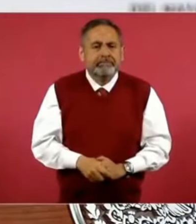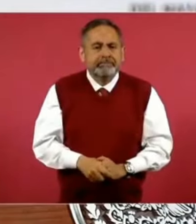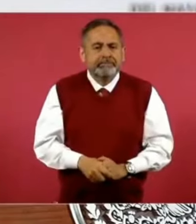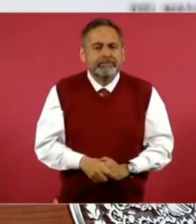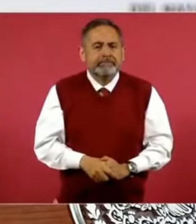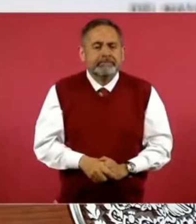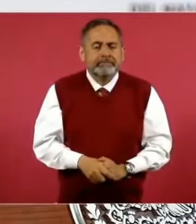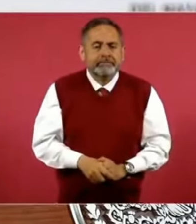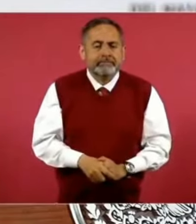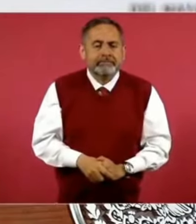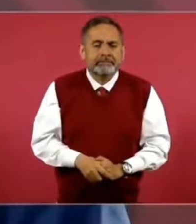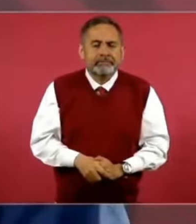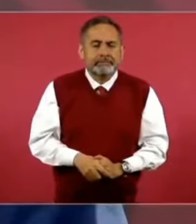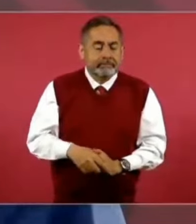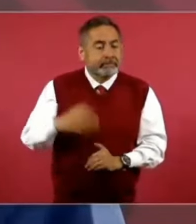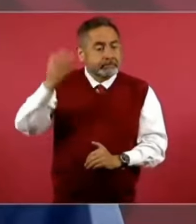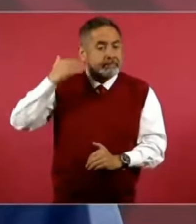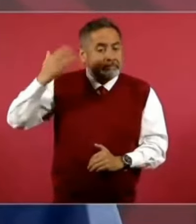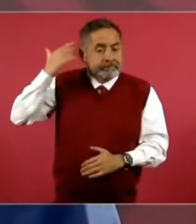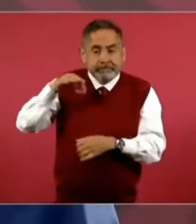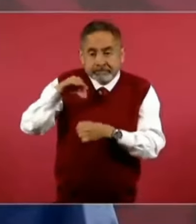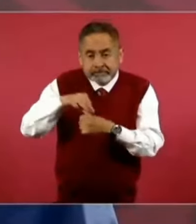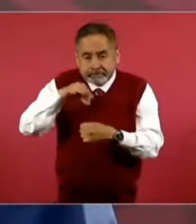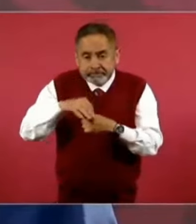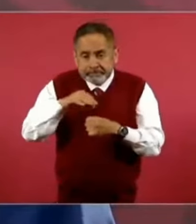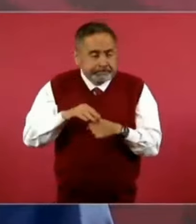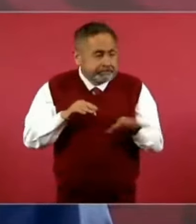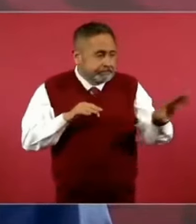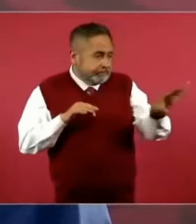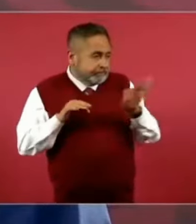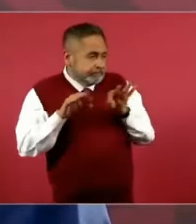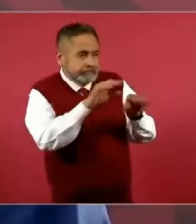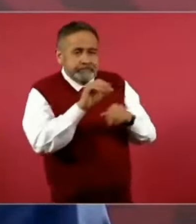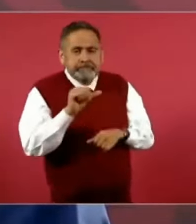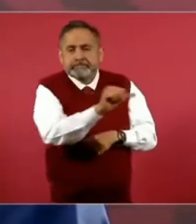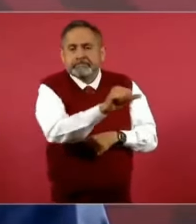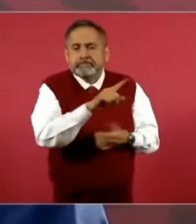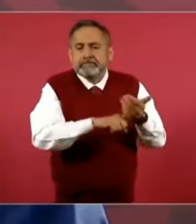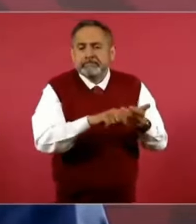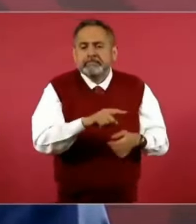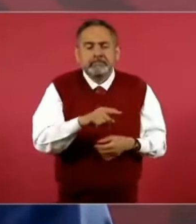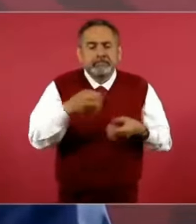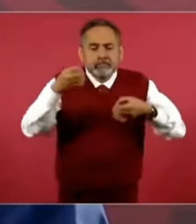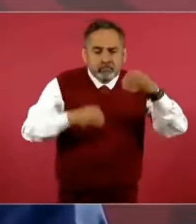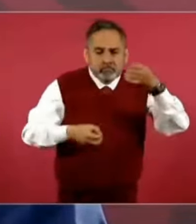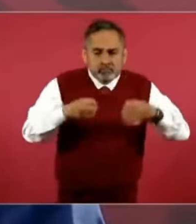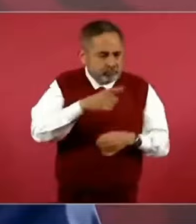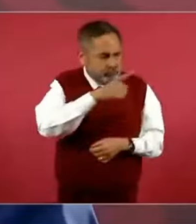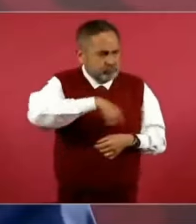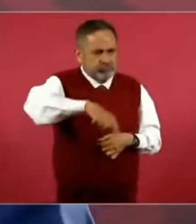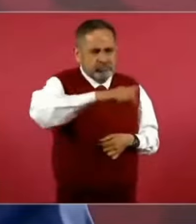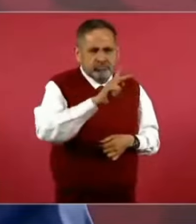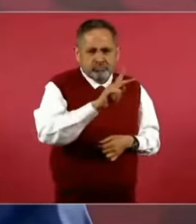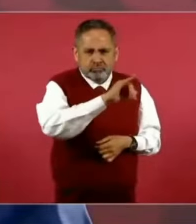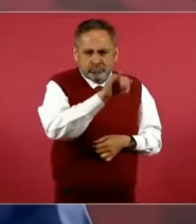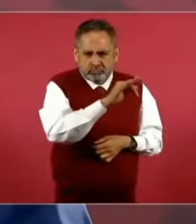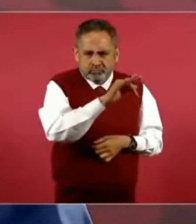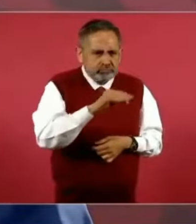Se elegían los jueces, todo el Poder Judicial,